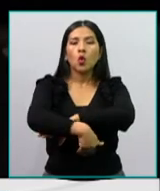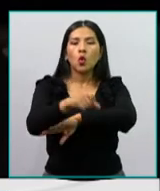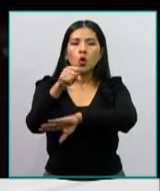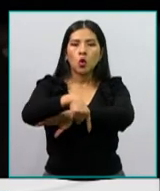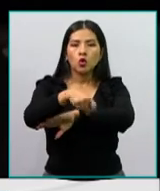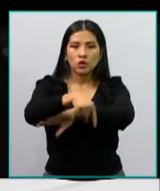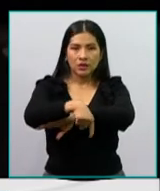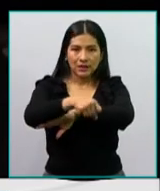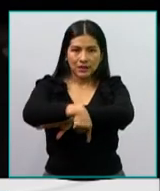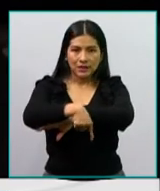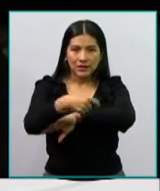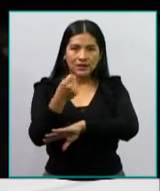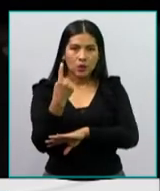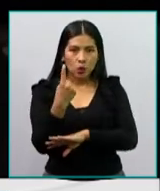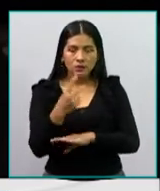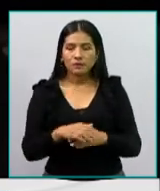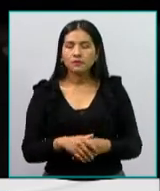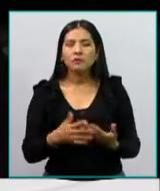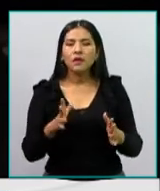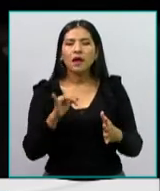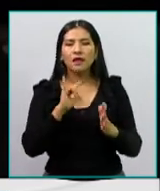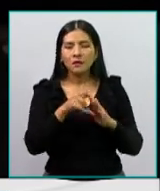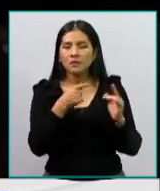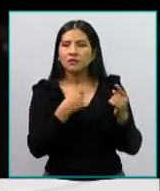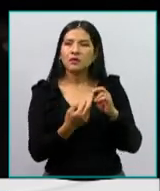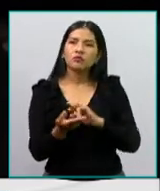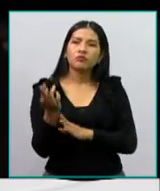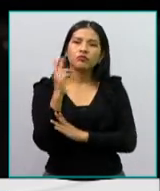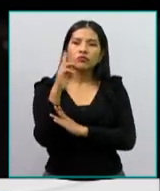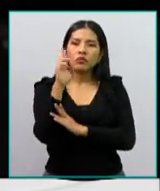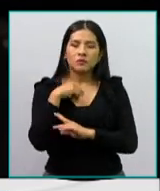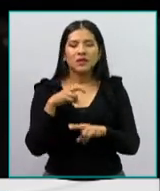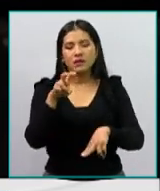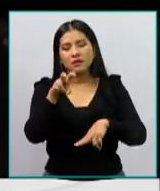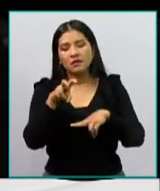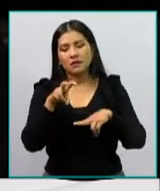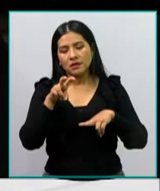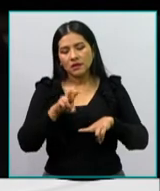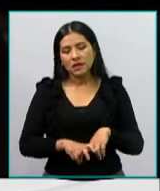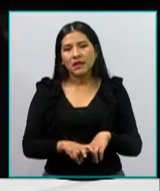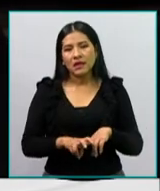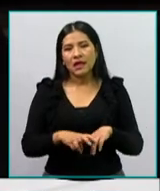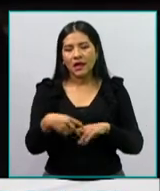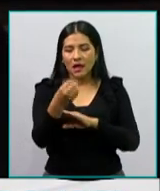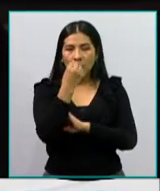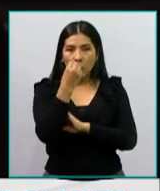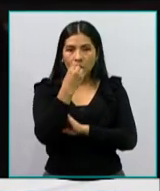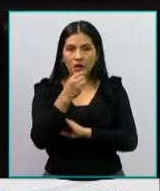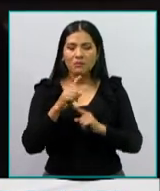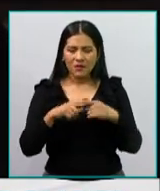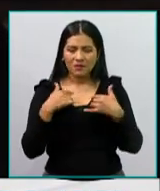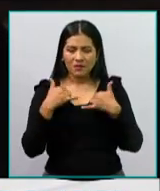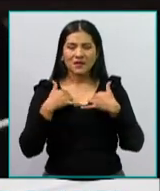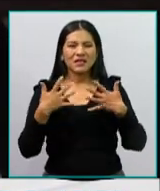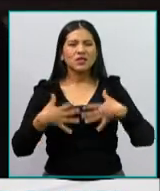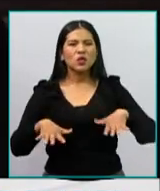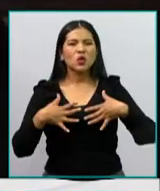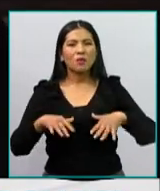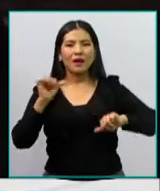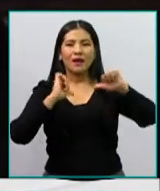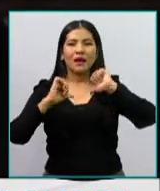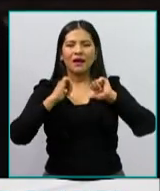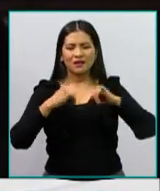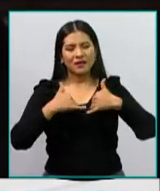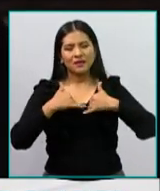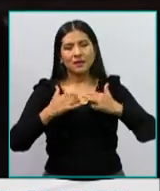subía al comedor y me senté súper cansada, pero con mi traje, ¿no? Con el que actúo. Y de repente escucho